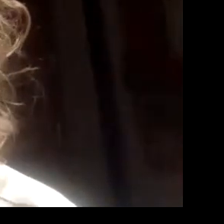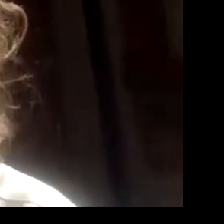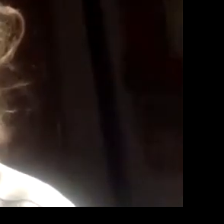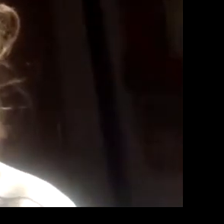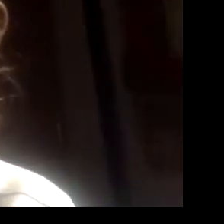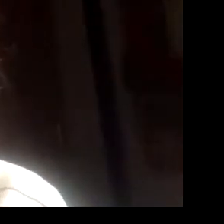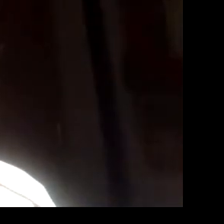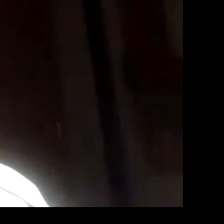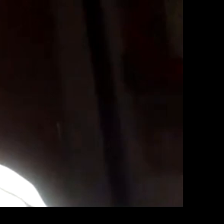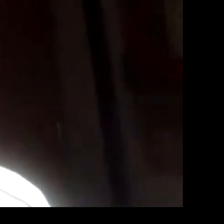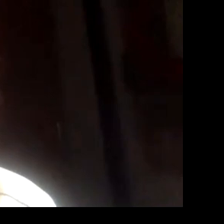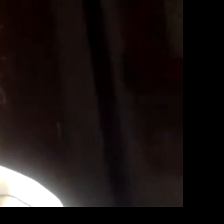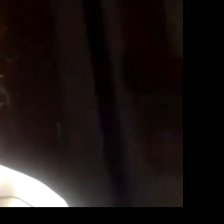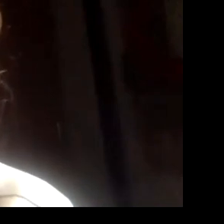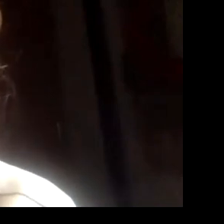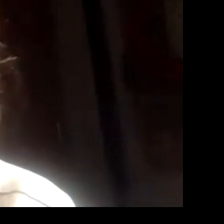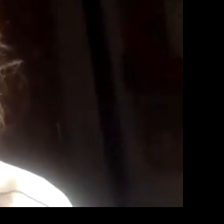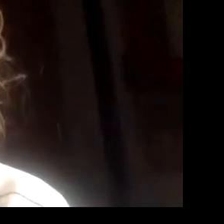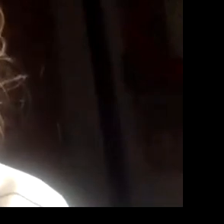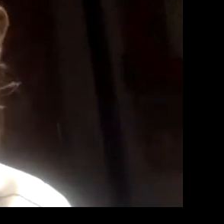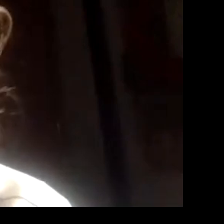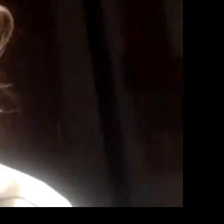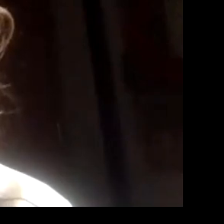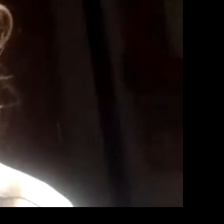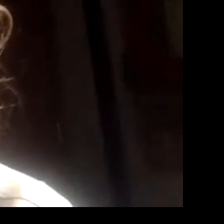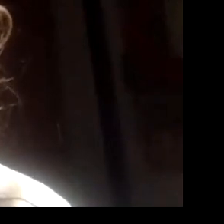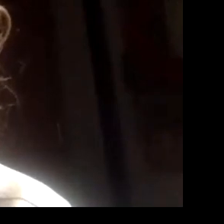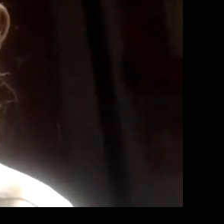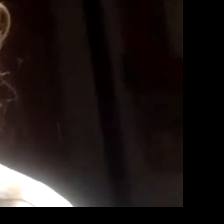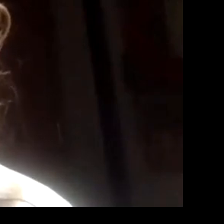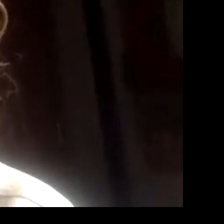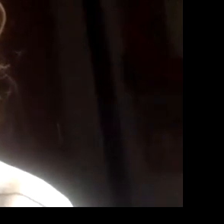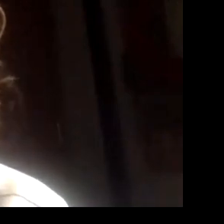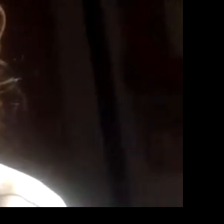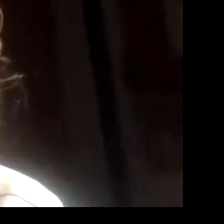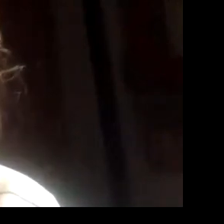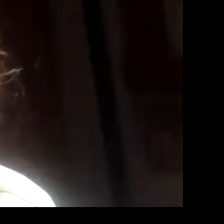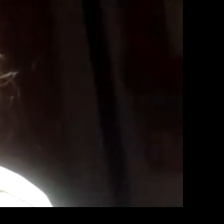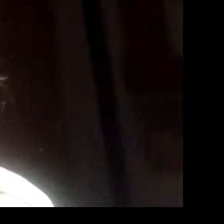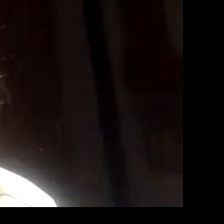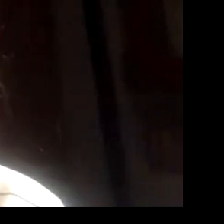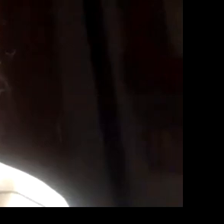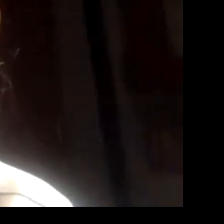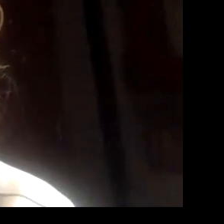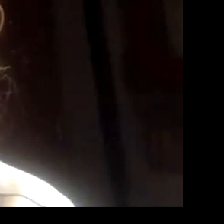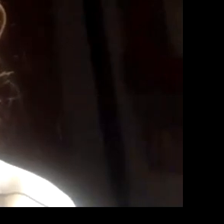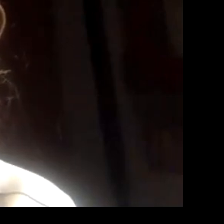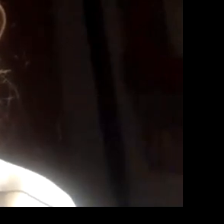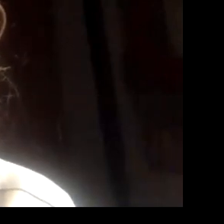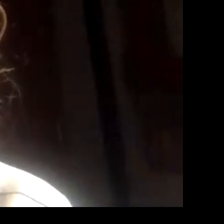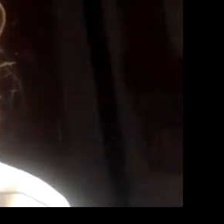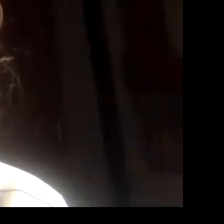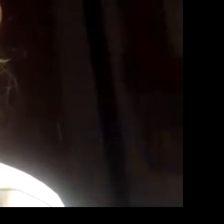doctora en ciencias de la misma institución. Realizó estudios de postdoctorado en Estados Unidos, donde también